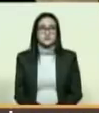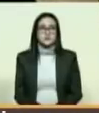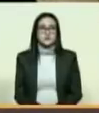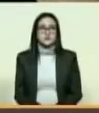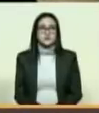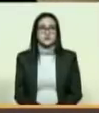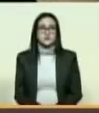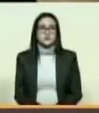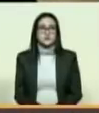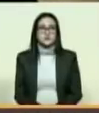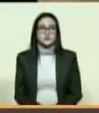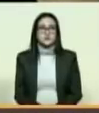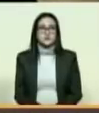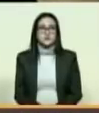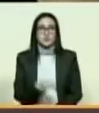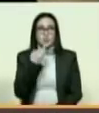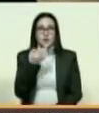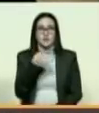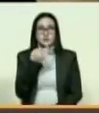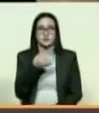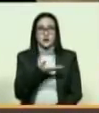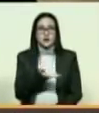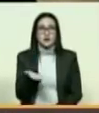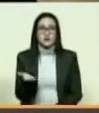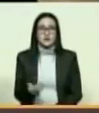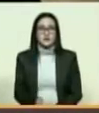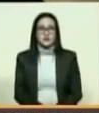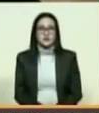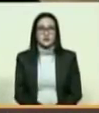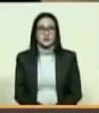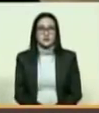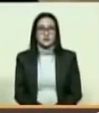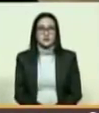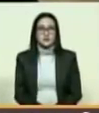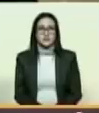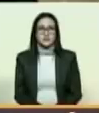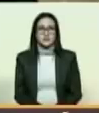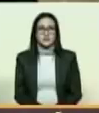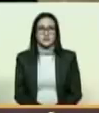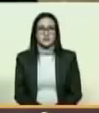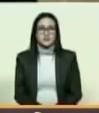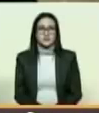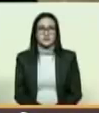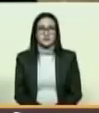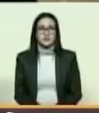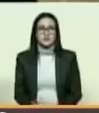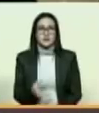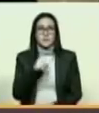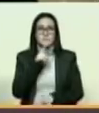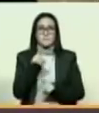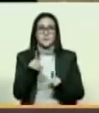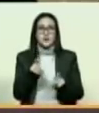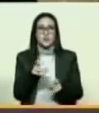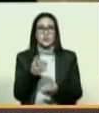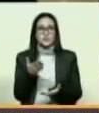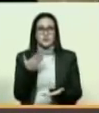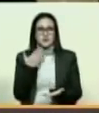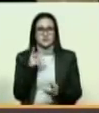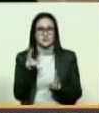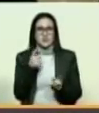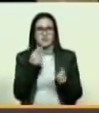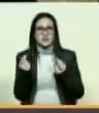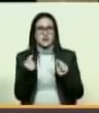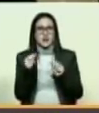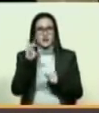está? Buenas tardes, señor ministro. Bueno, hacer énfasis en esta pregunta que hacía la compañera sobre los diálogos